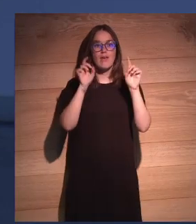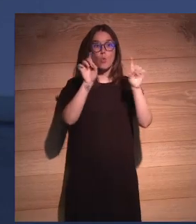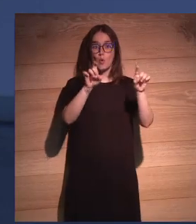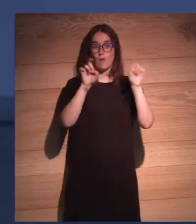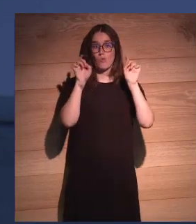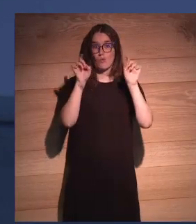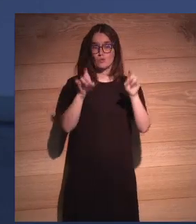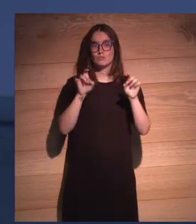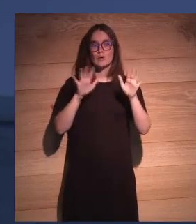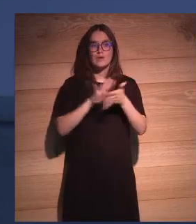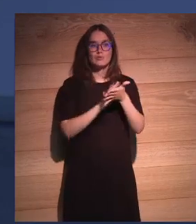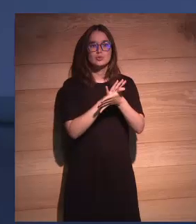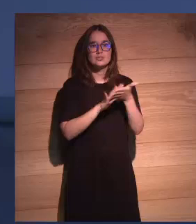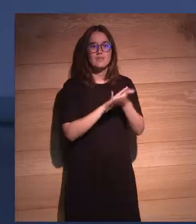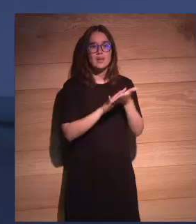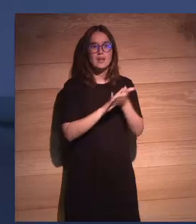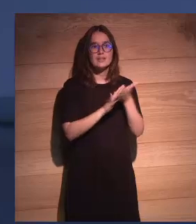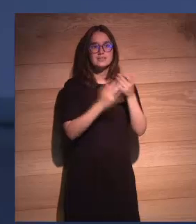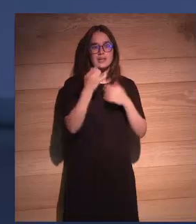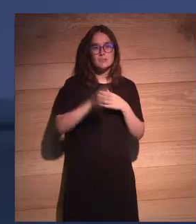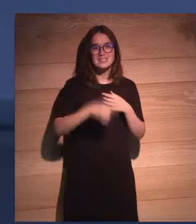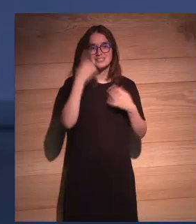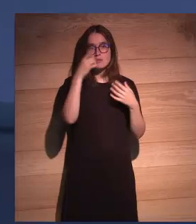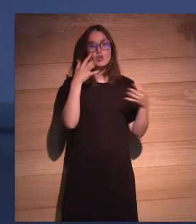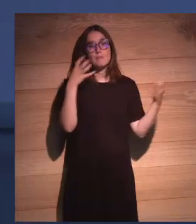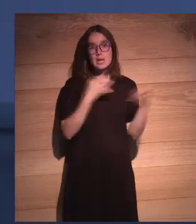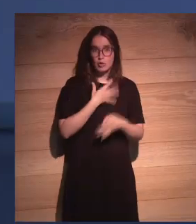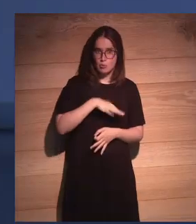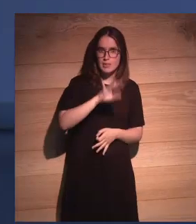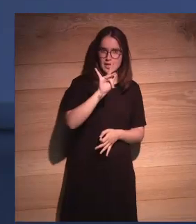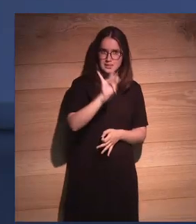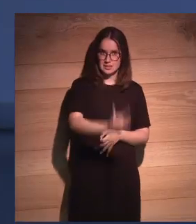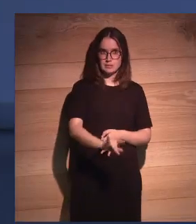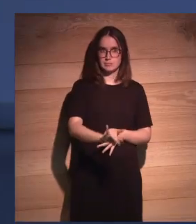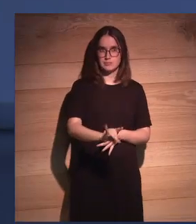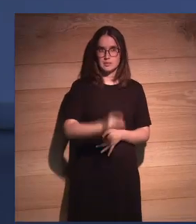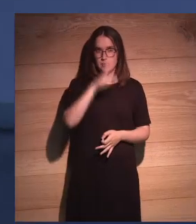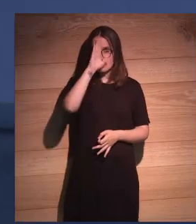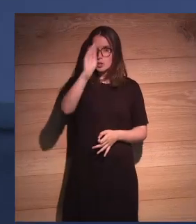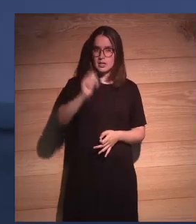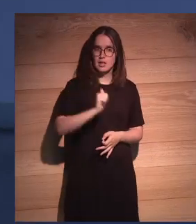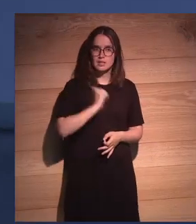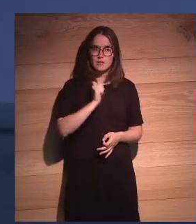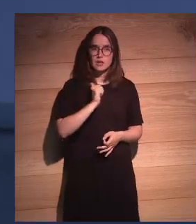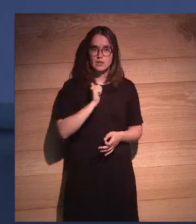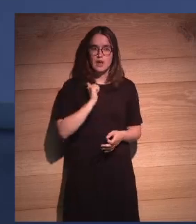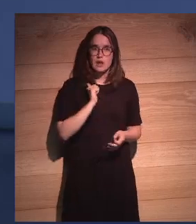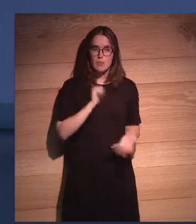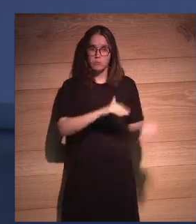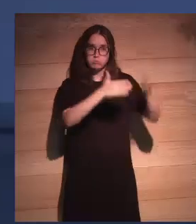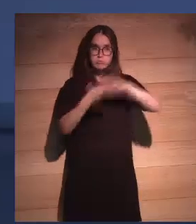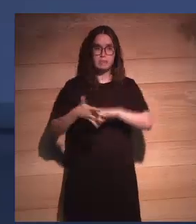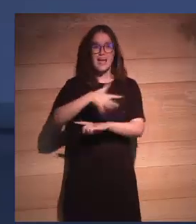educación. Pero vamos a hablar de ello teniendo en cuenta también los riesgos que entraña esta inteligencia artificial aplicada